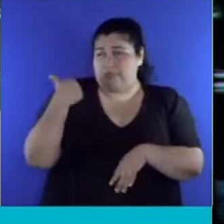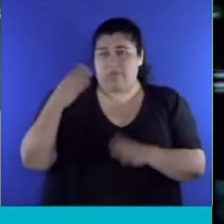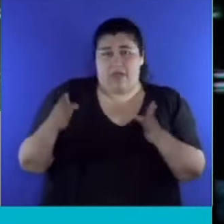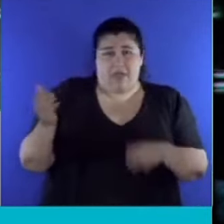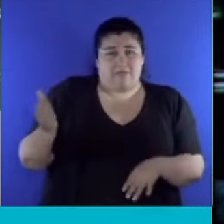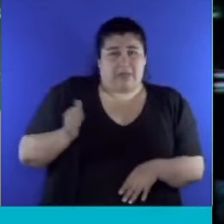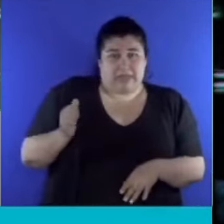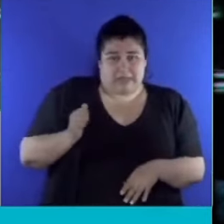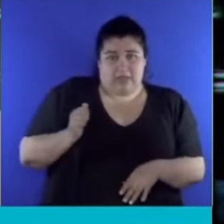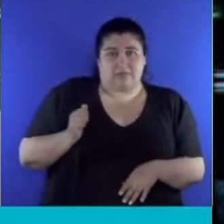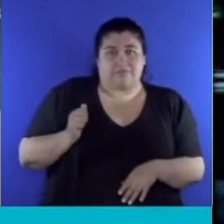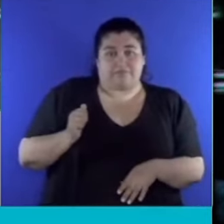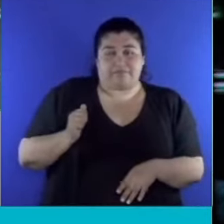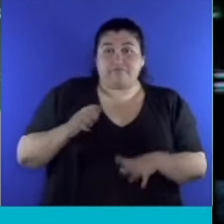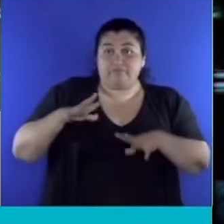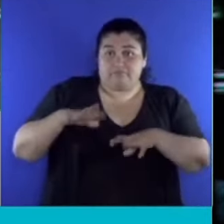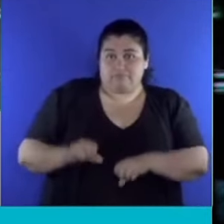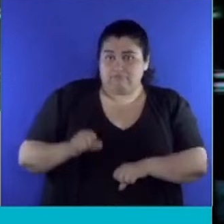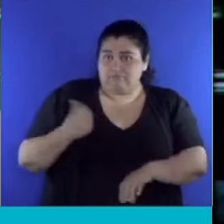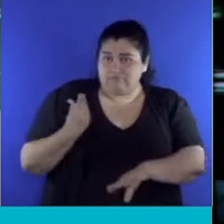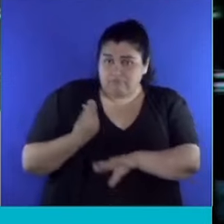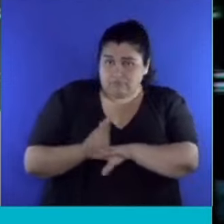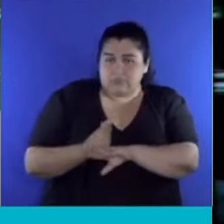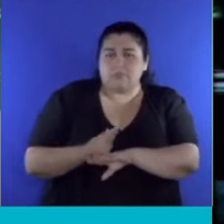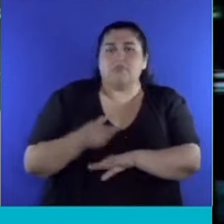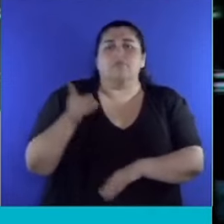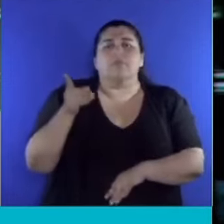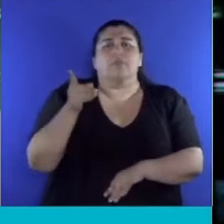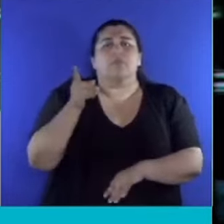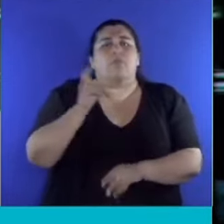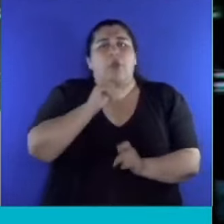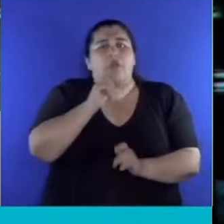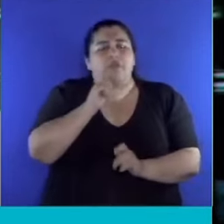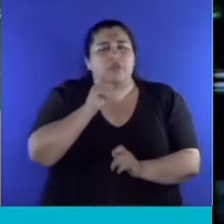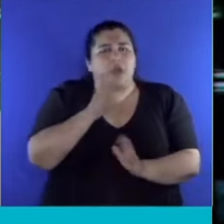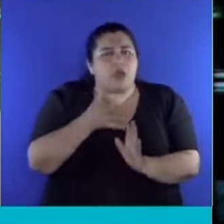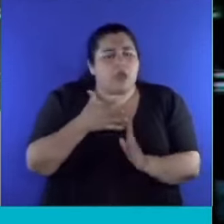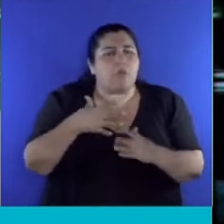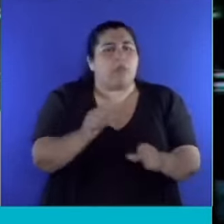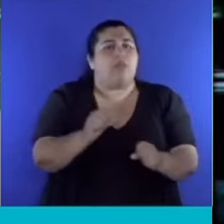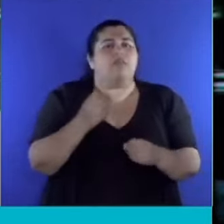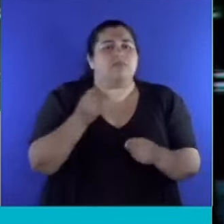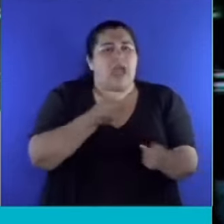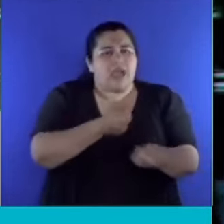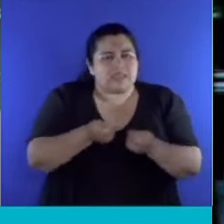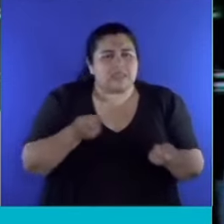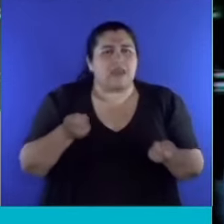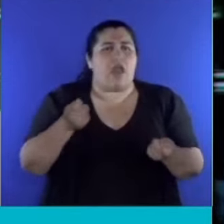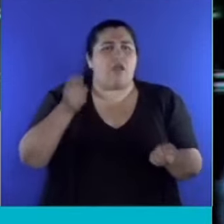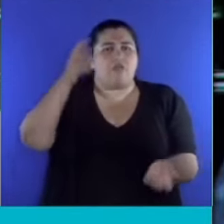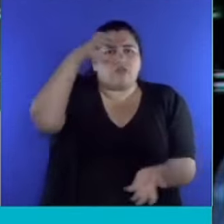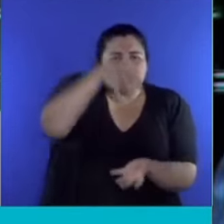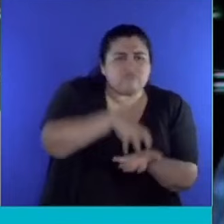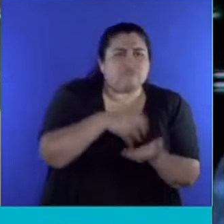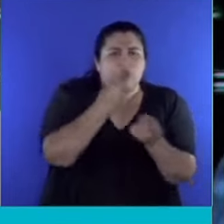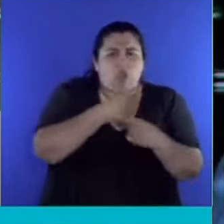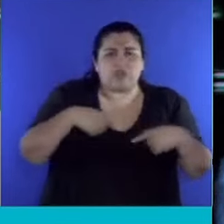Cívico militar Rodolfo da cuenta de los peores crímenes habla de los centros clandestinos de